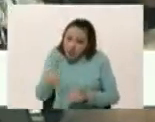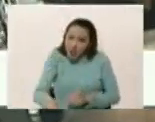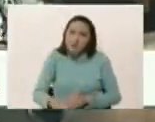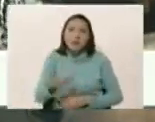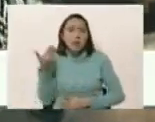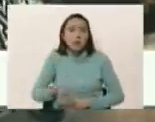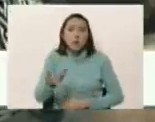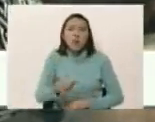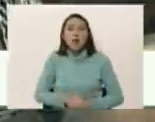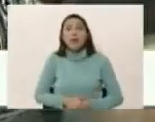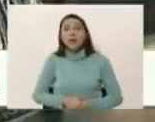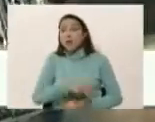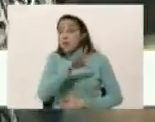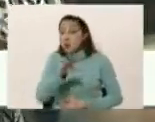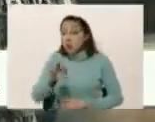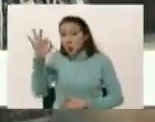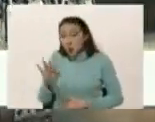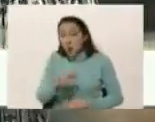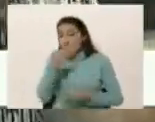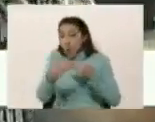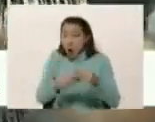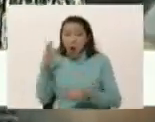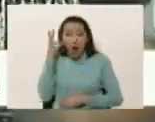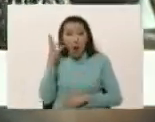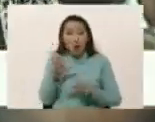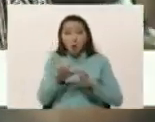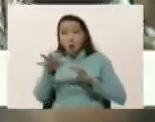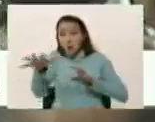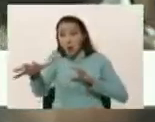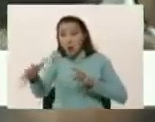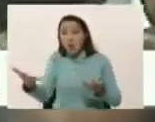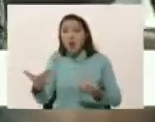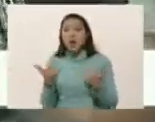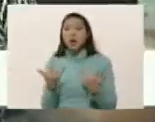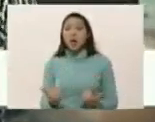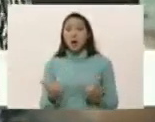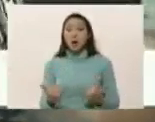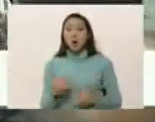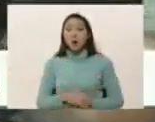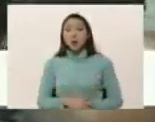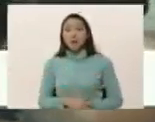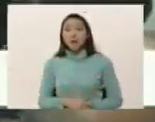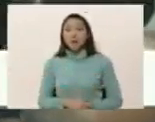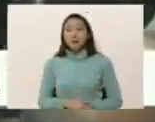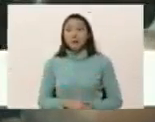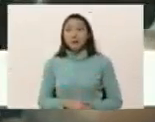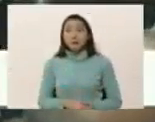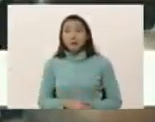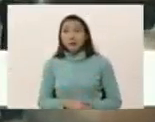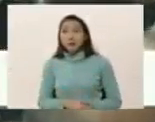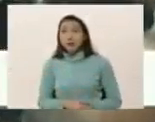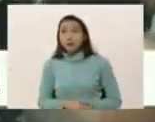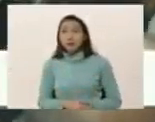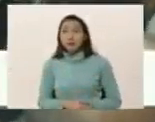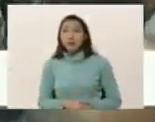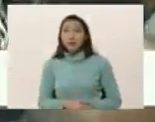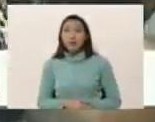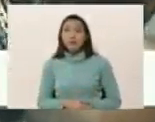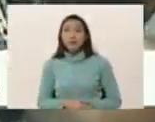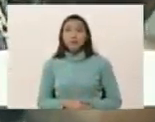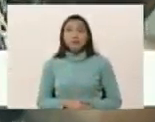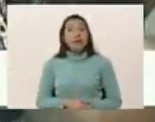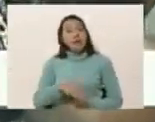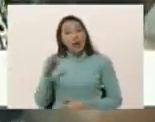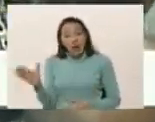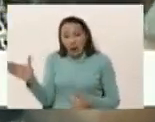más del 50% de las mujeres que hoy a pesar de tener también y además no a pesar de haber alcanzado